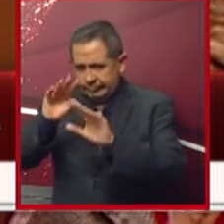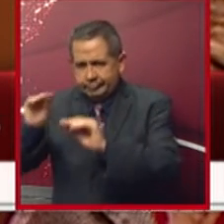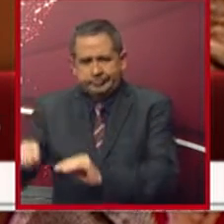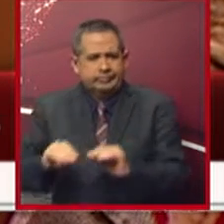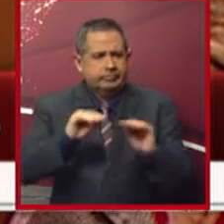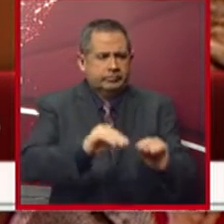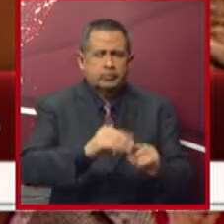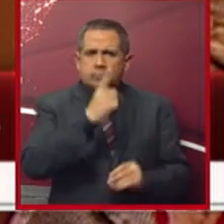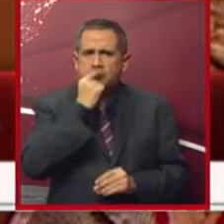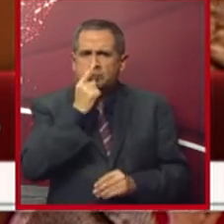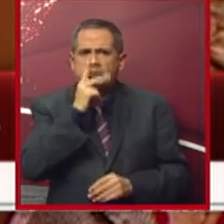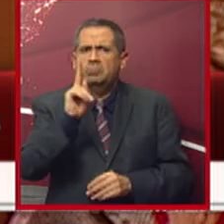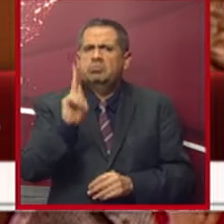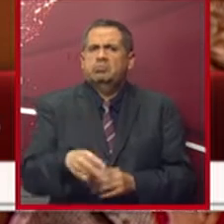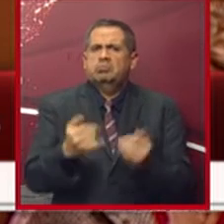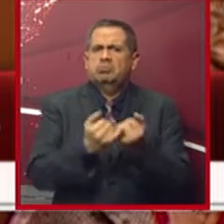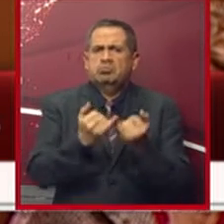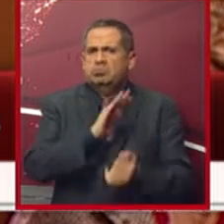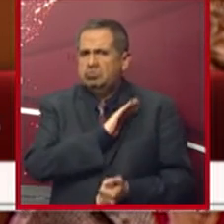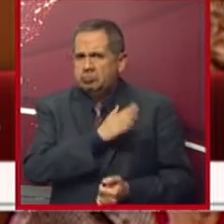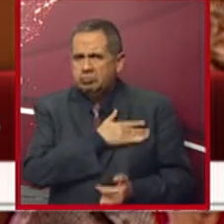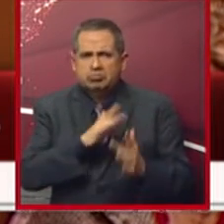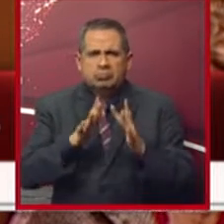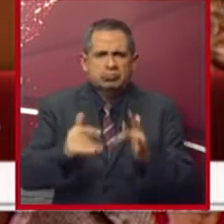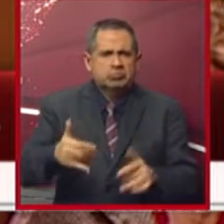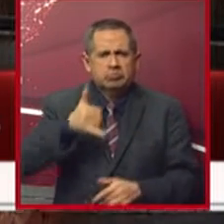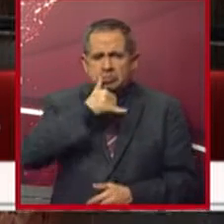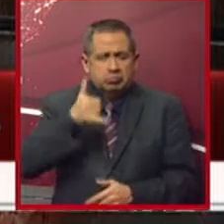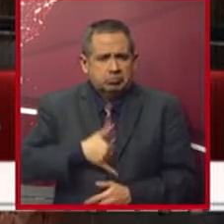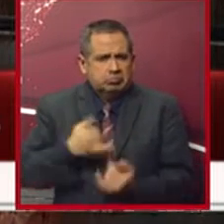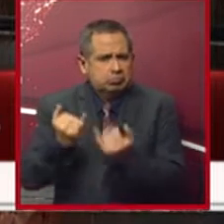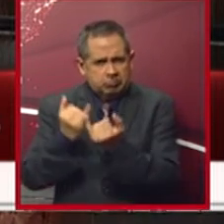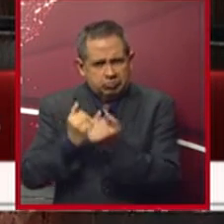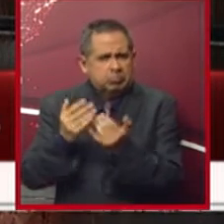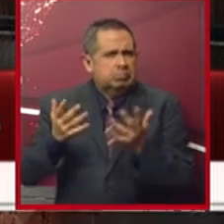policía que operan en países como España, Francia, incluso Italia.